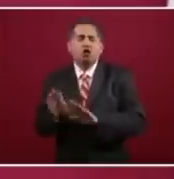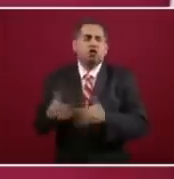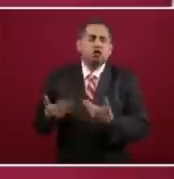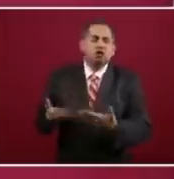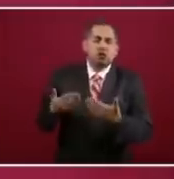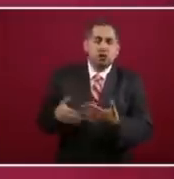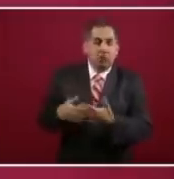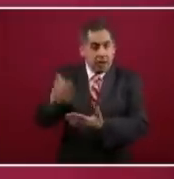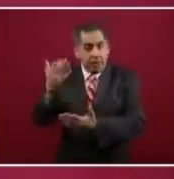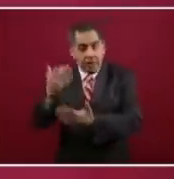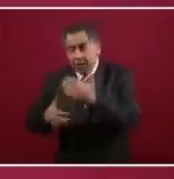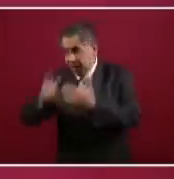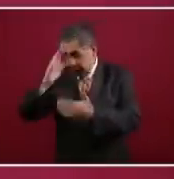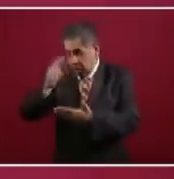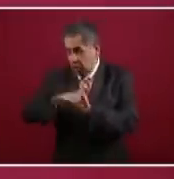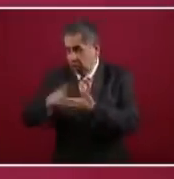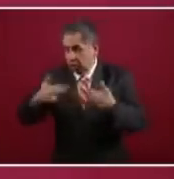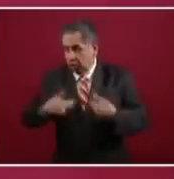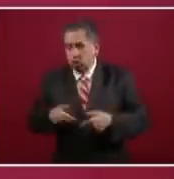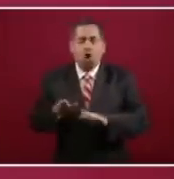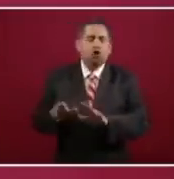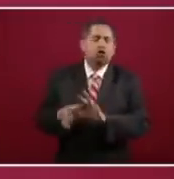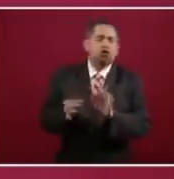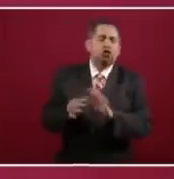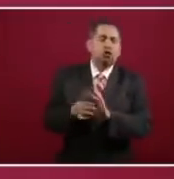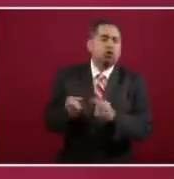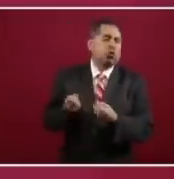violaciones de derechos humanos